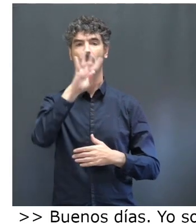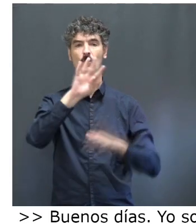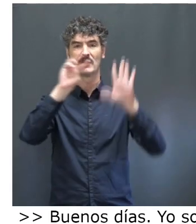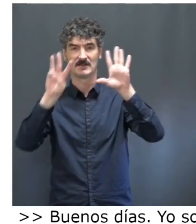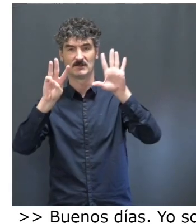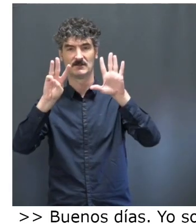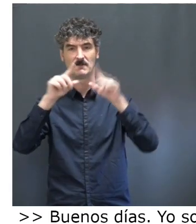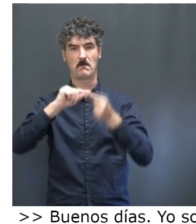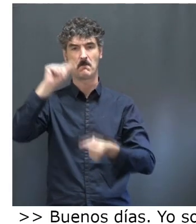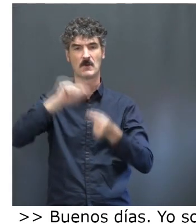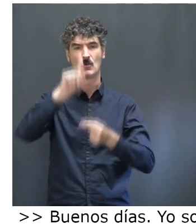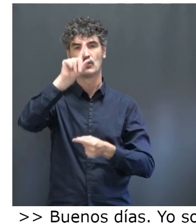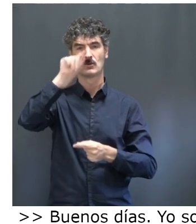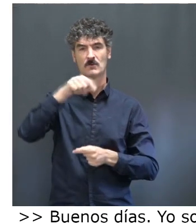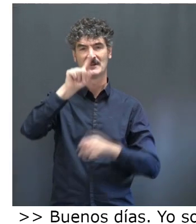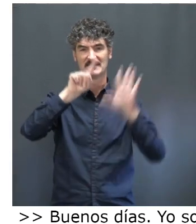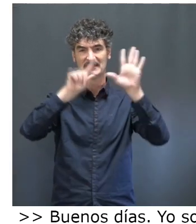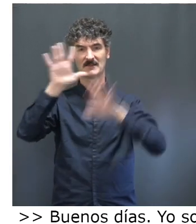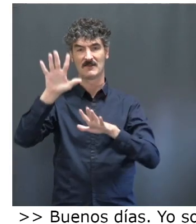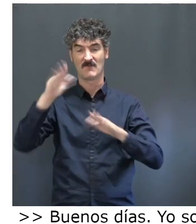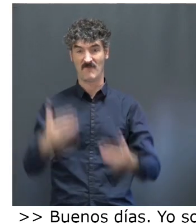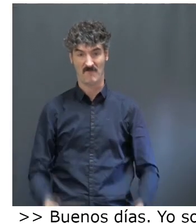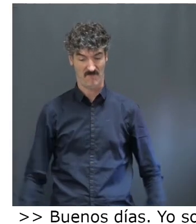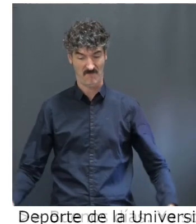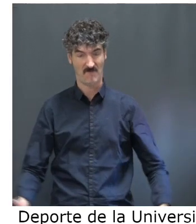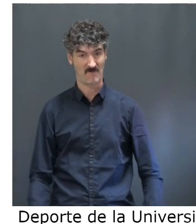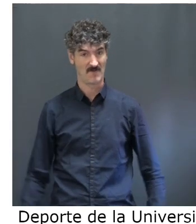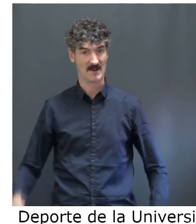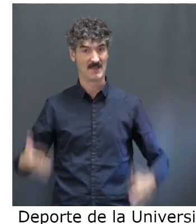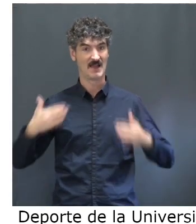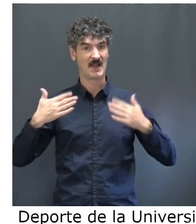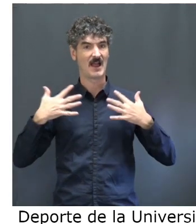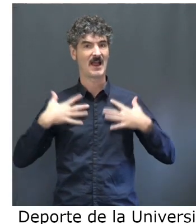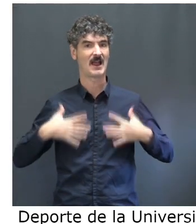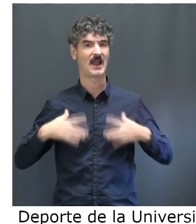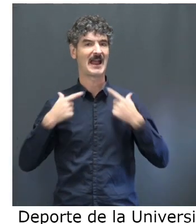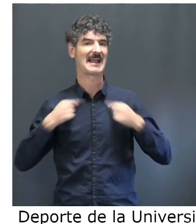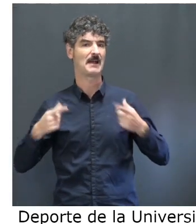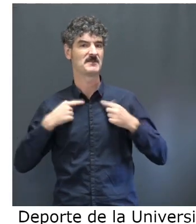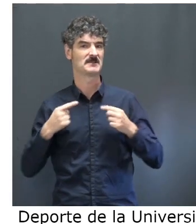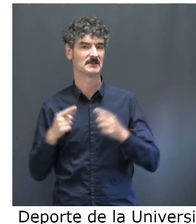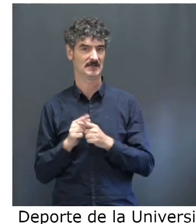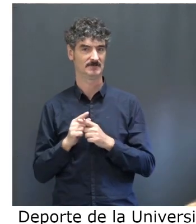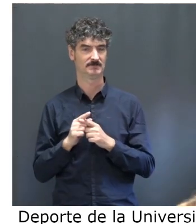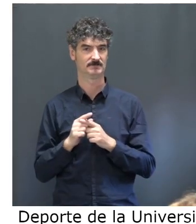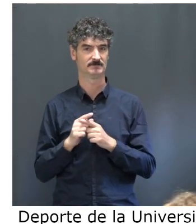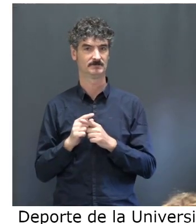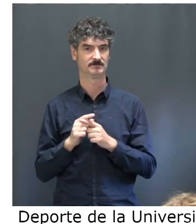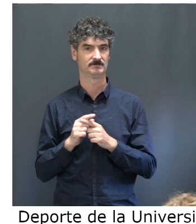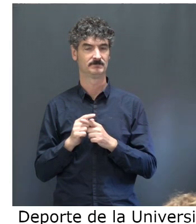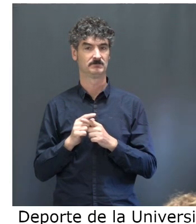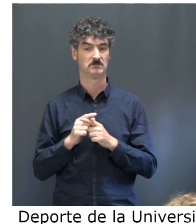mido 1,65. Voy vestida con falda y una camiseta de algodón del